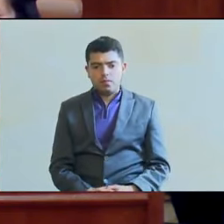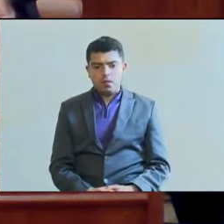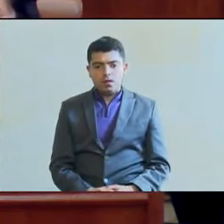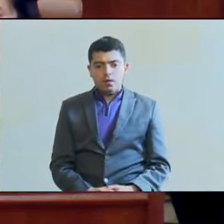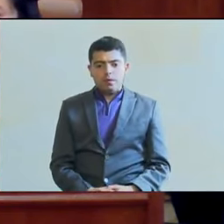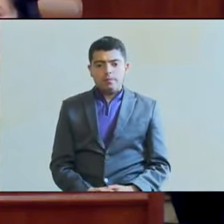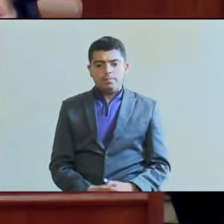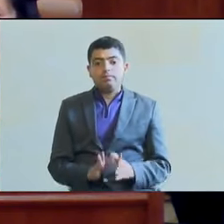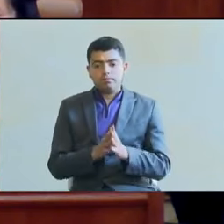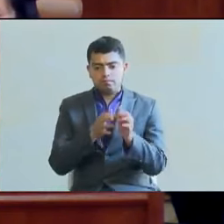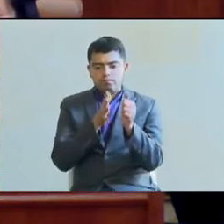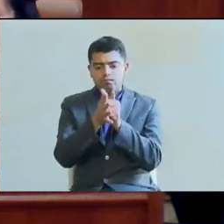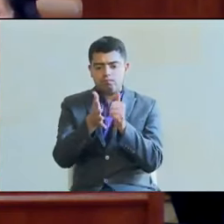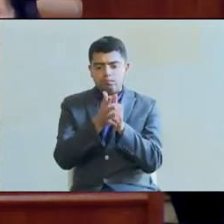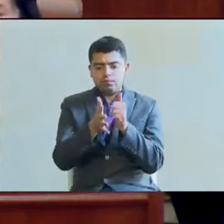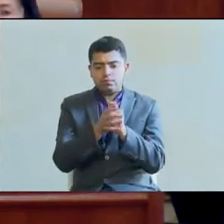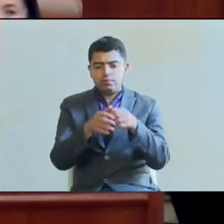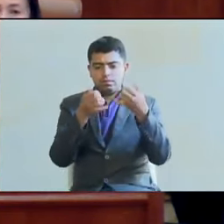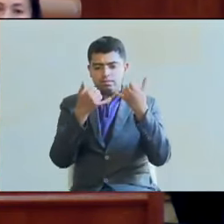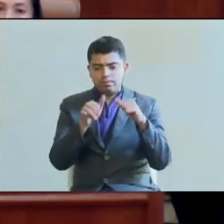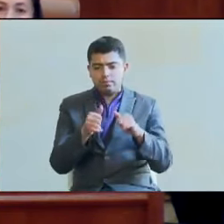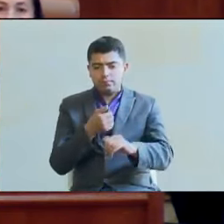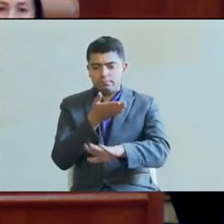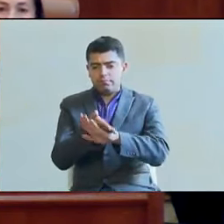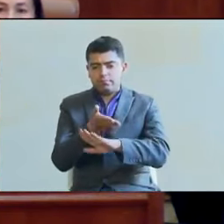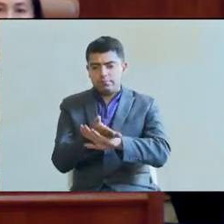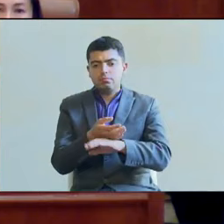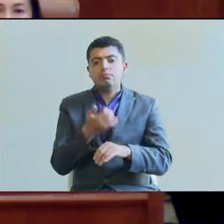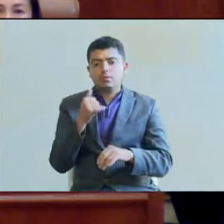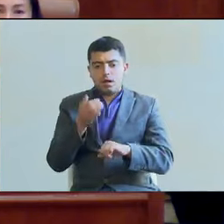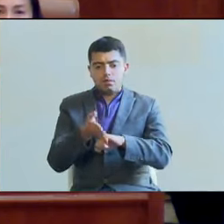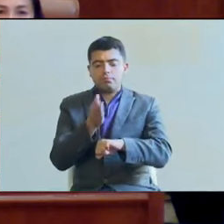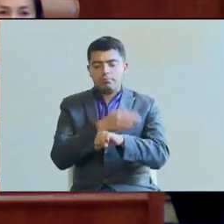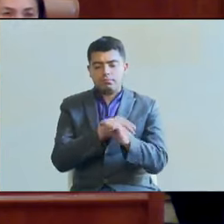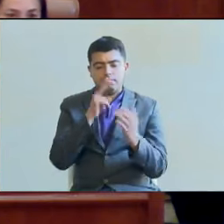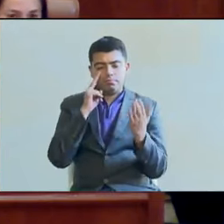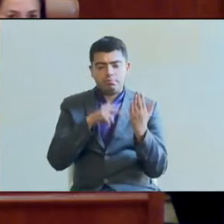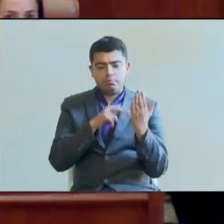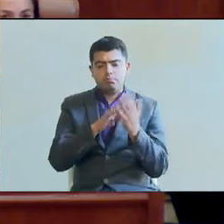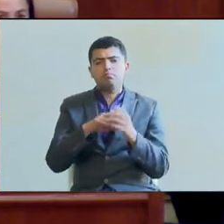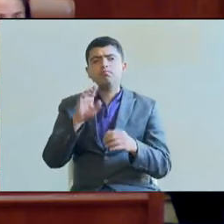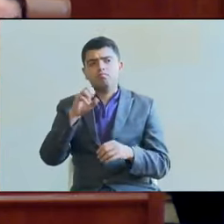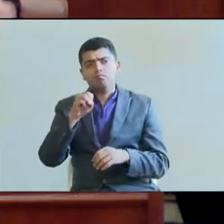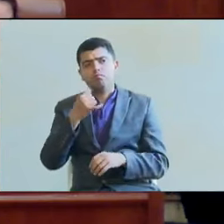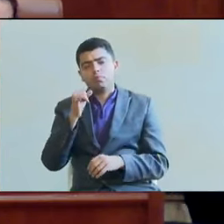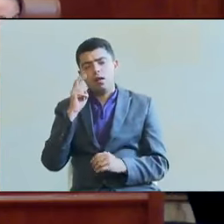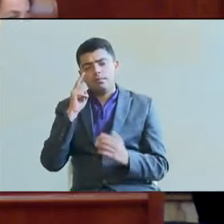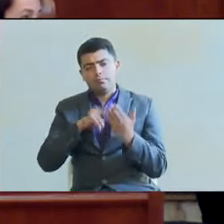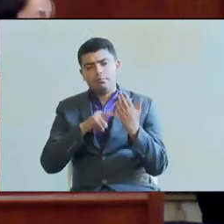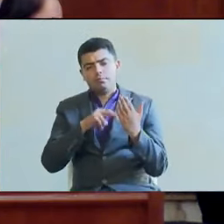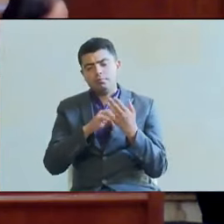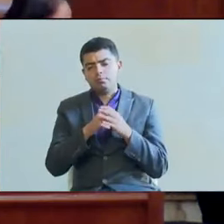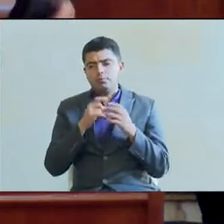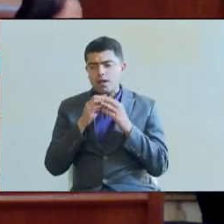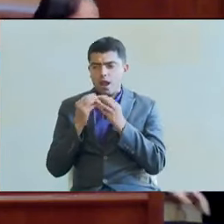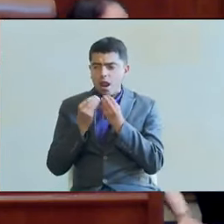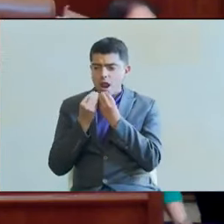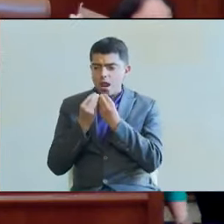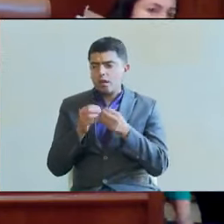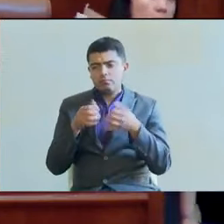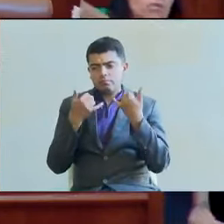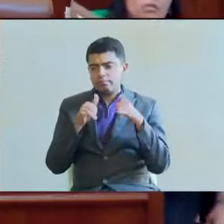constancia informe con que termina la ponencia ya se había leído ya se leyó ya se cerró la discusión recuerdo señor